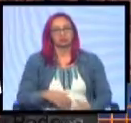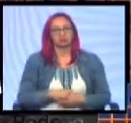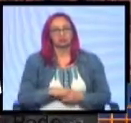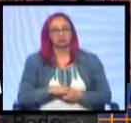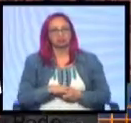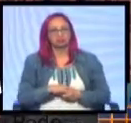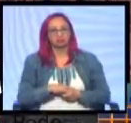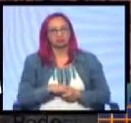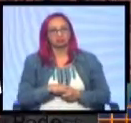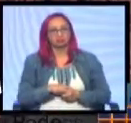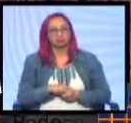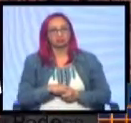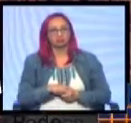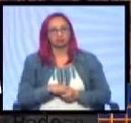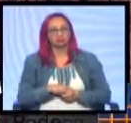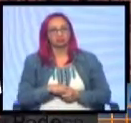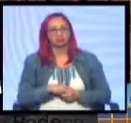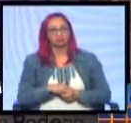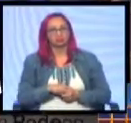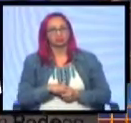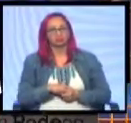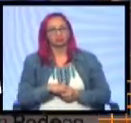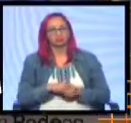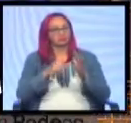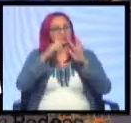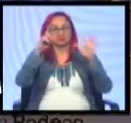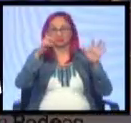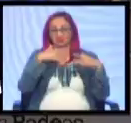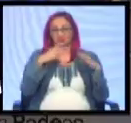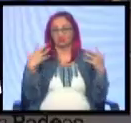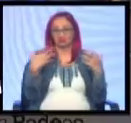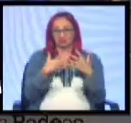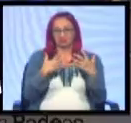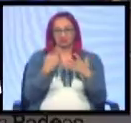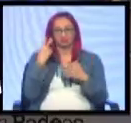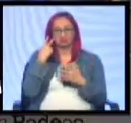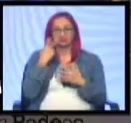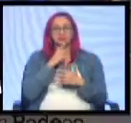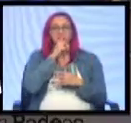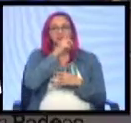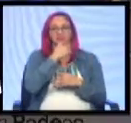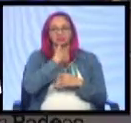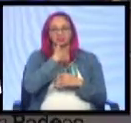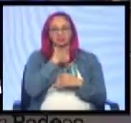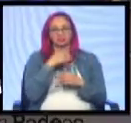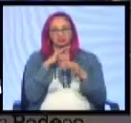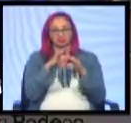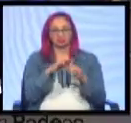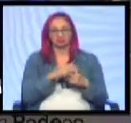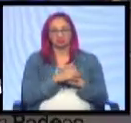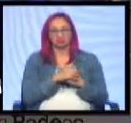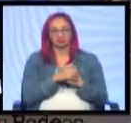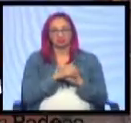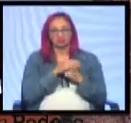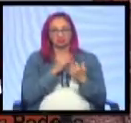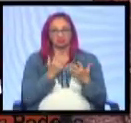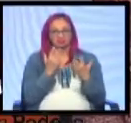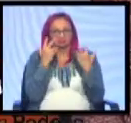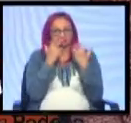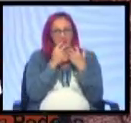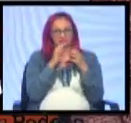Ok, que si es verdad que se hizo esa alianza. A ver, en realidad tenemos una